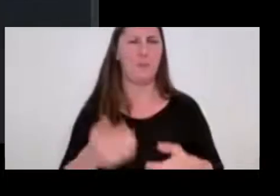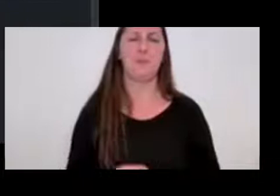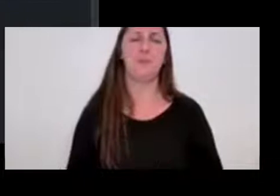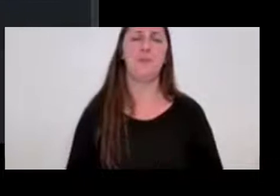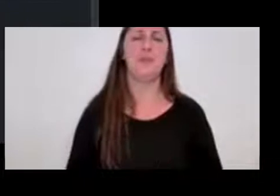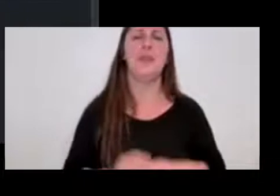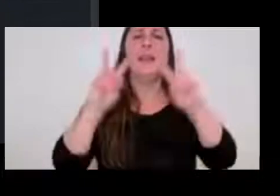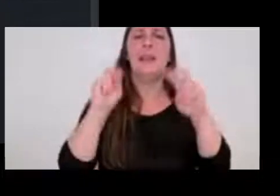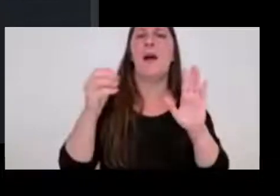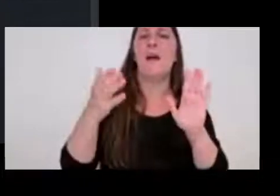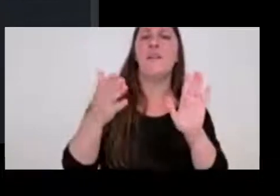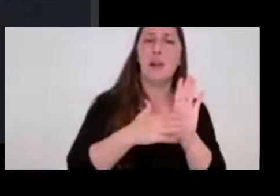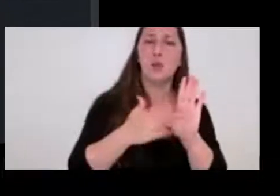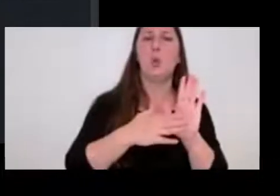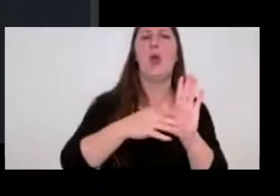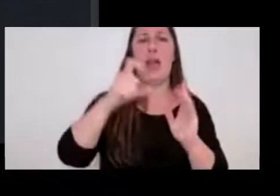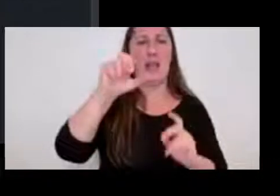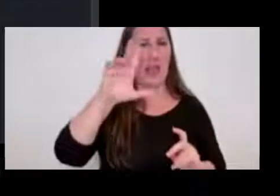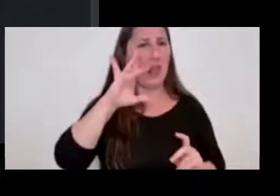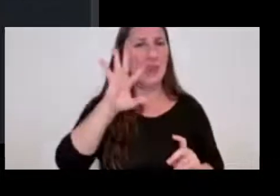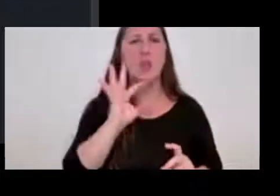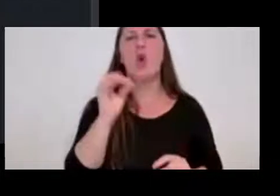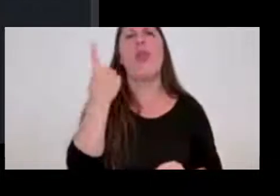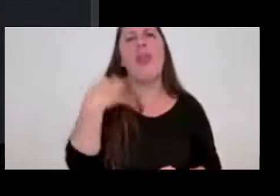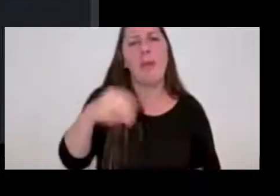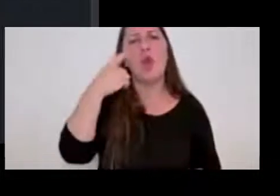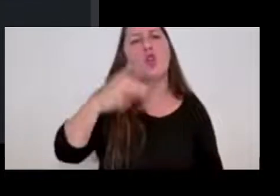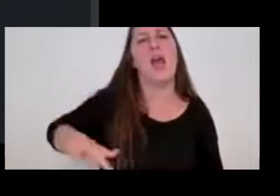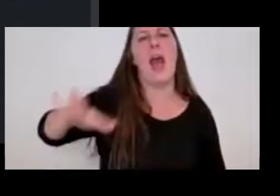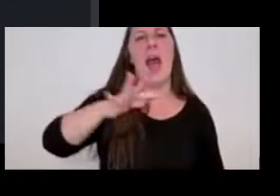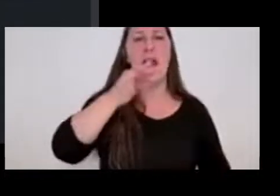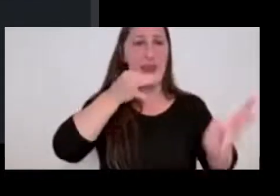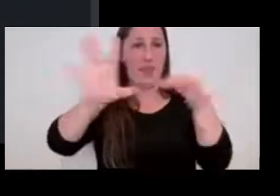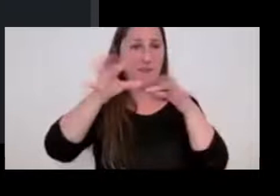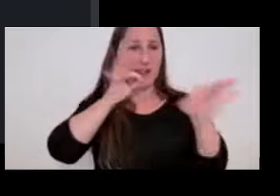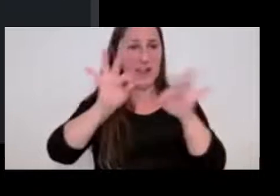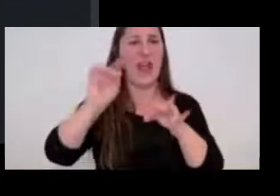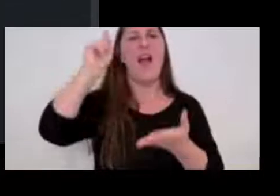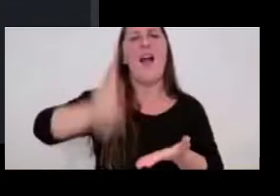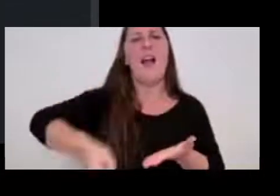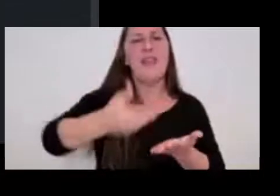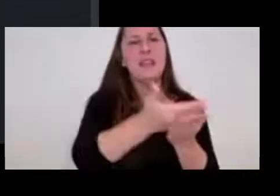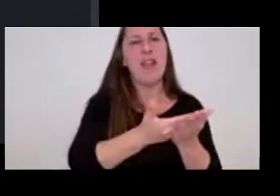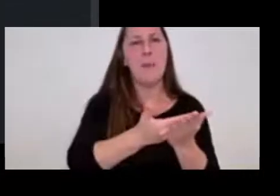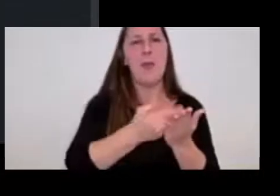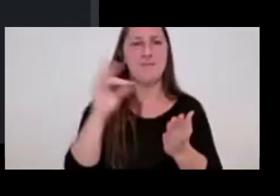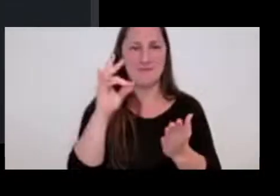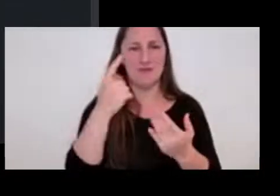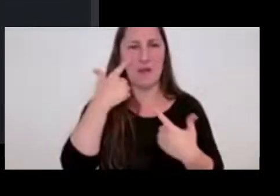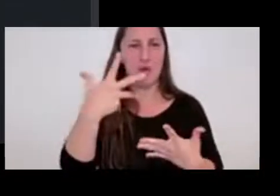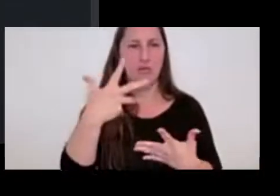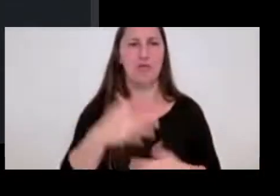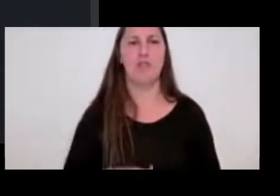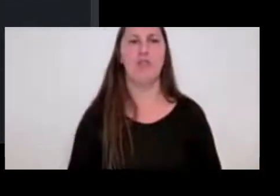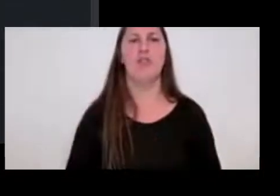de crédito, etcétera, etcétera, ¿no? Que tiene que conocer el área de ventas. Y hay este dictamen famoso, ¿no? Del DAT 31 en cuanto al tema de la